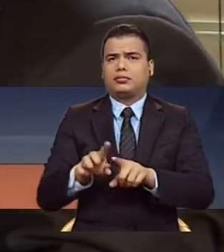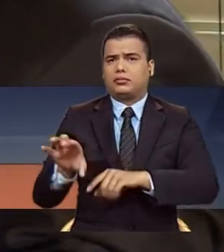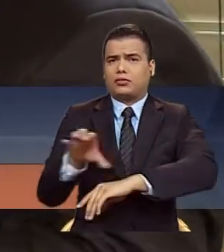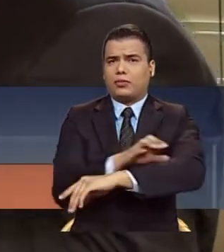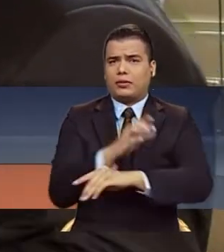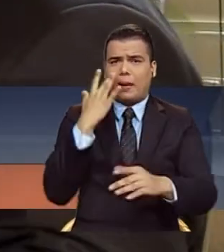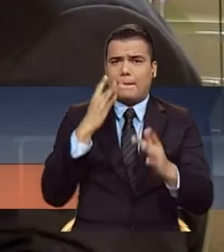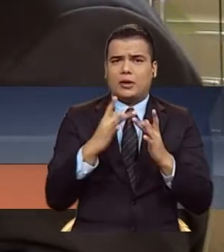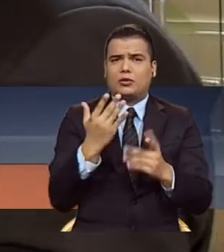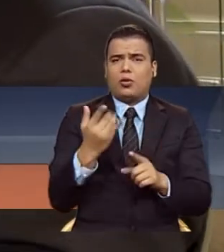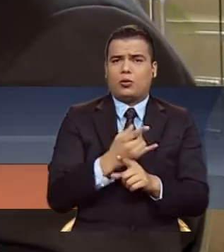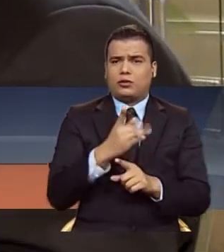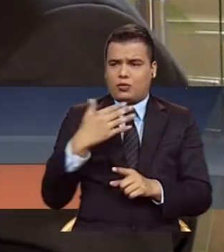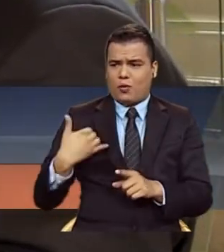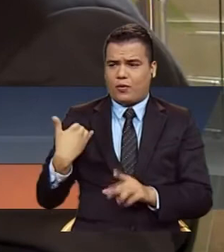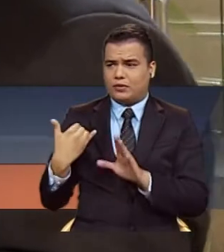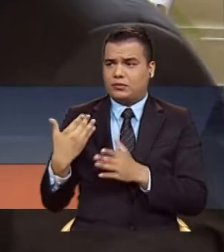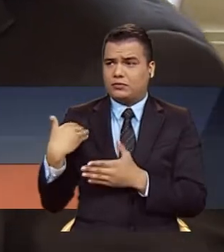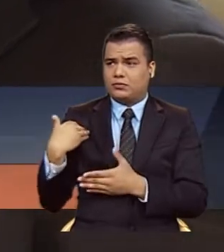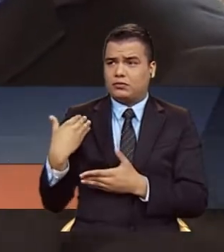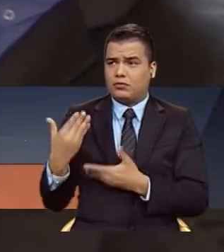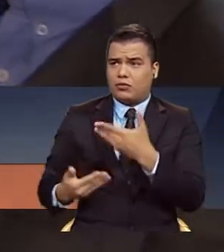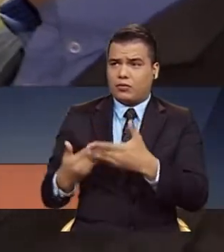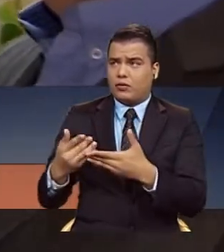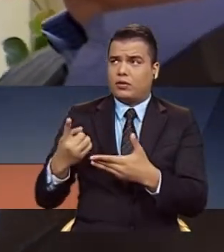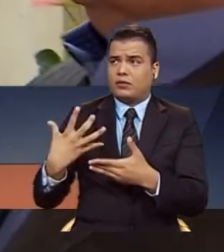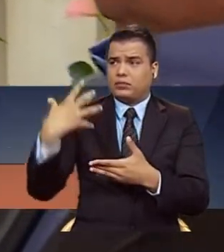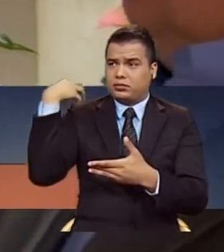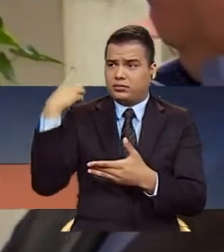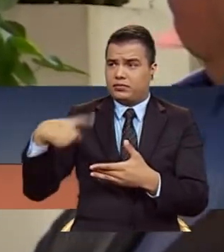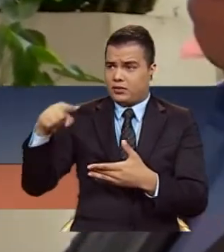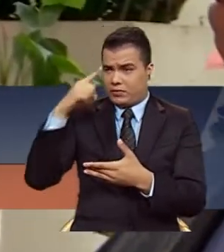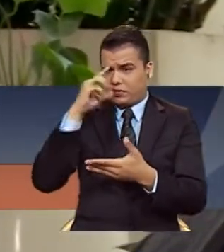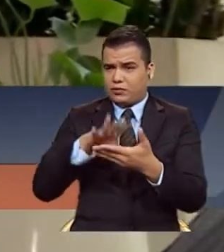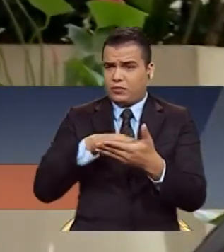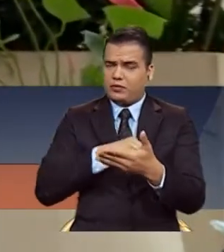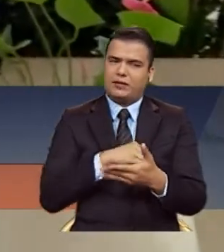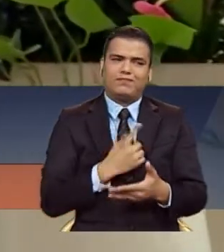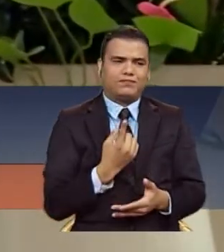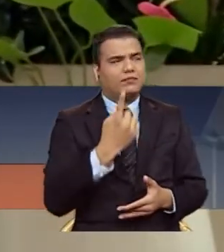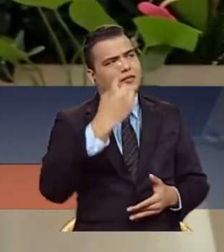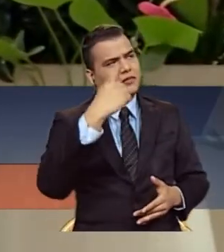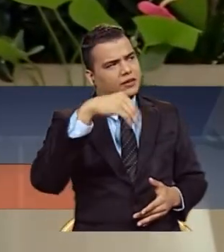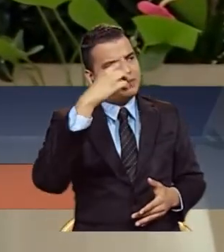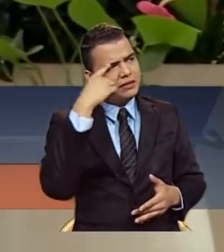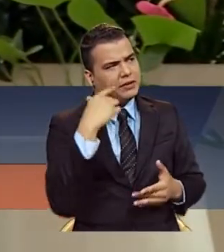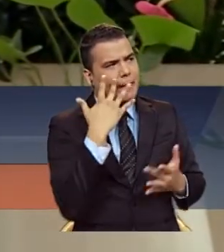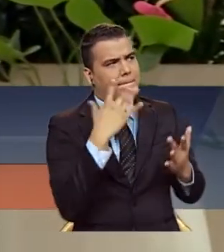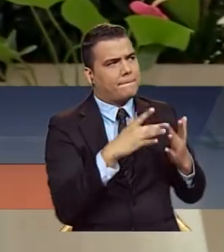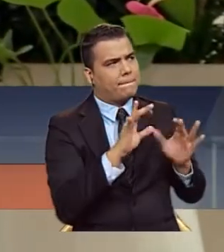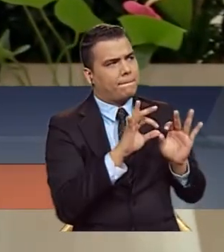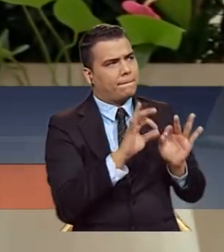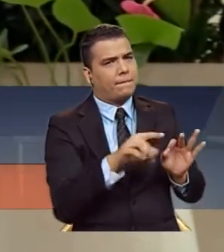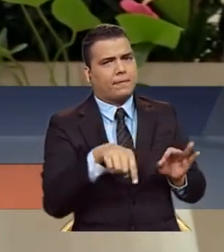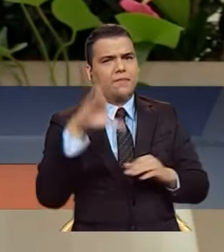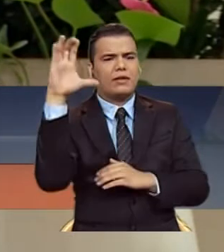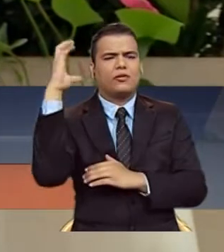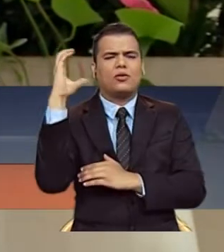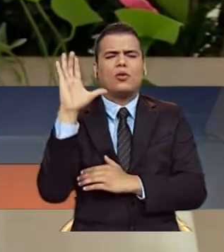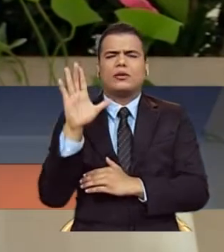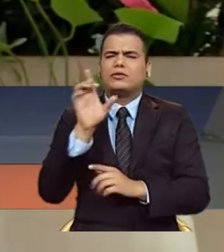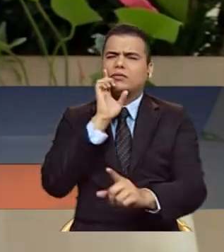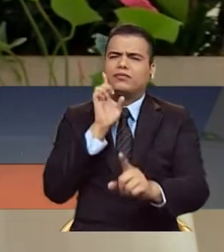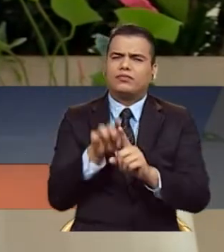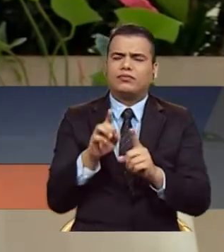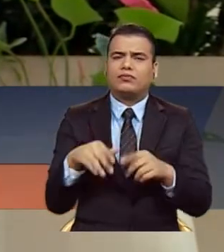generaciones han ido entrando ya en este tema. Sí, han ido entrando. Tal vez es que no tenemos suficiente infraestructura en el país para